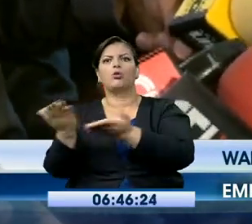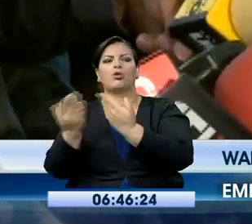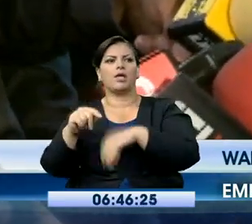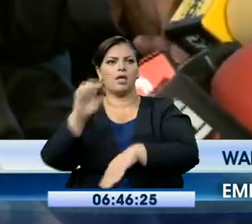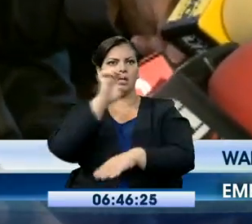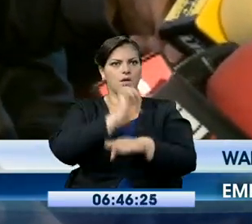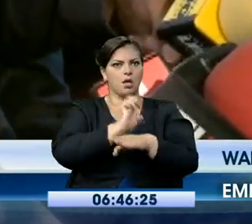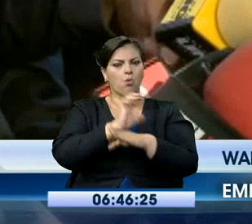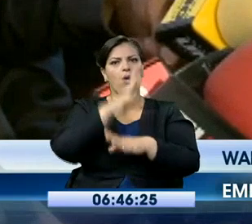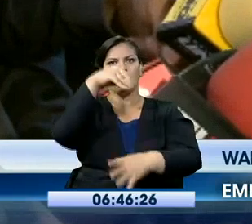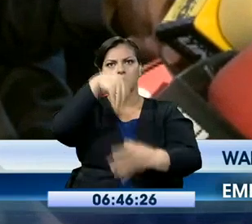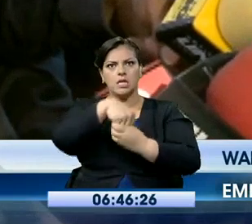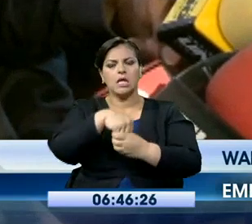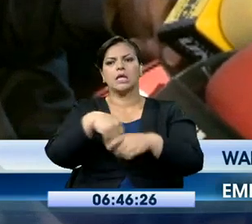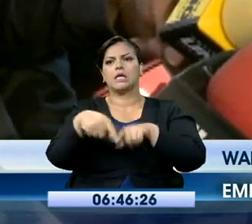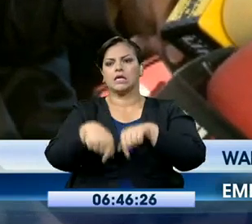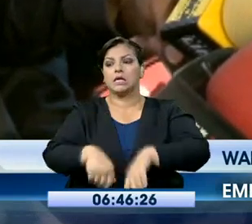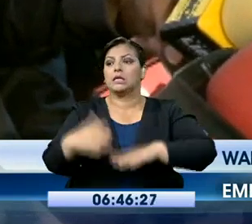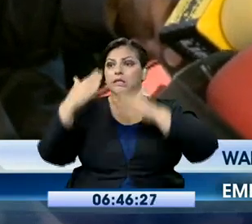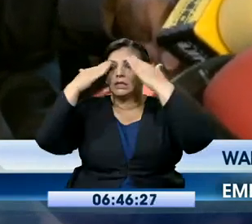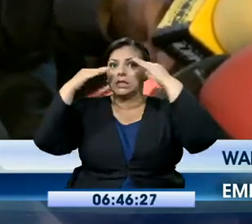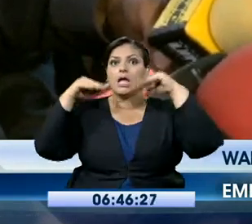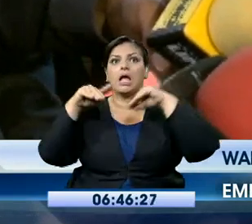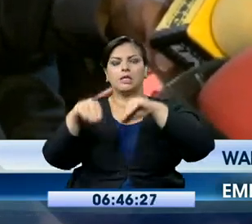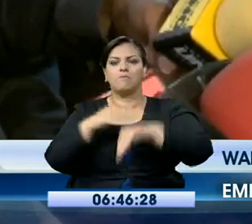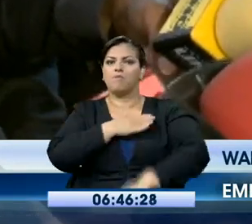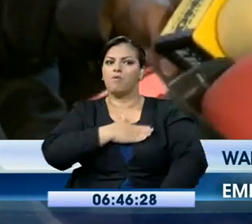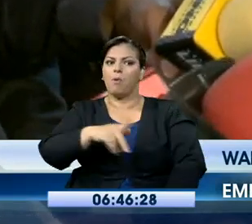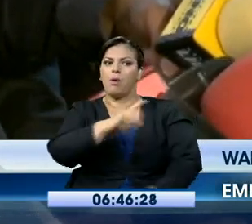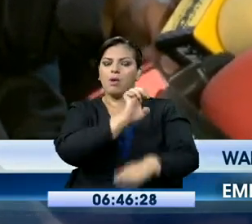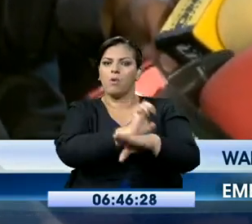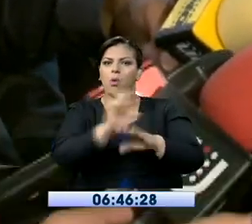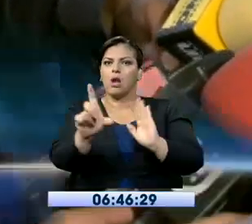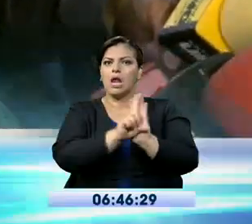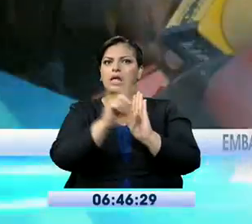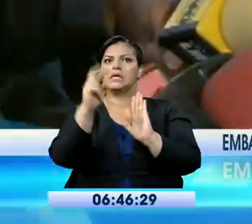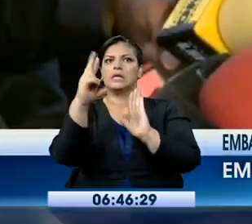las leyes, los reglamentos de Ecuador. Y